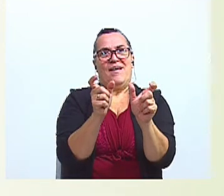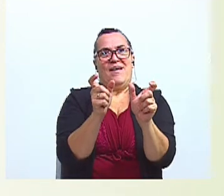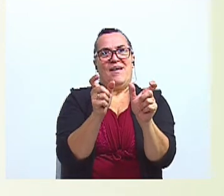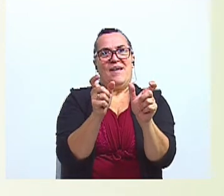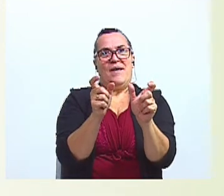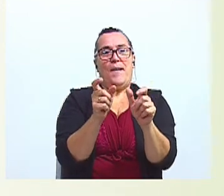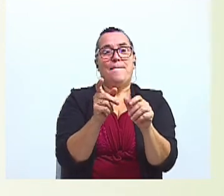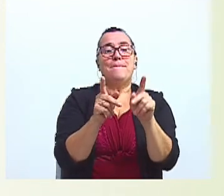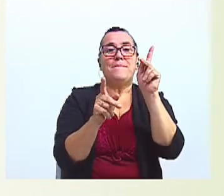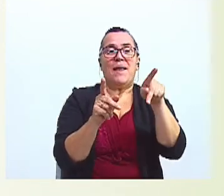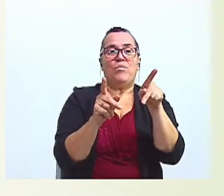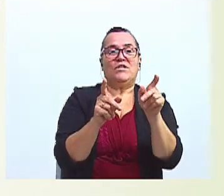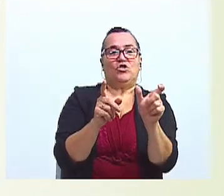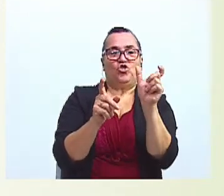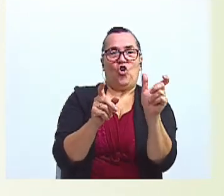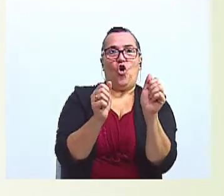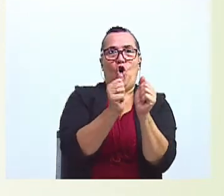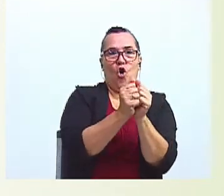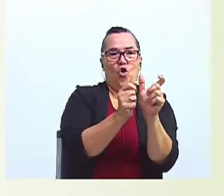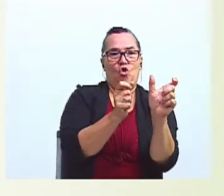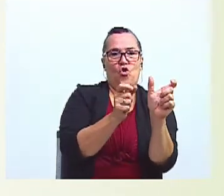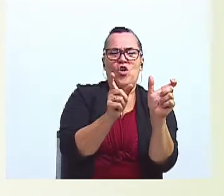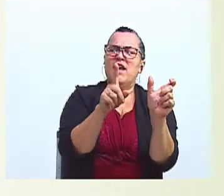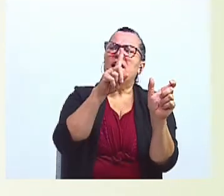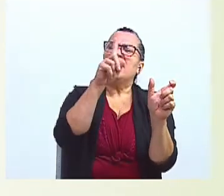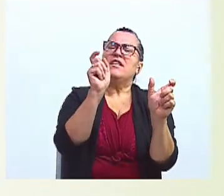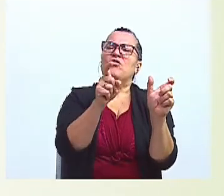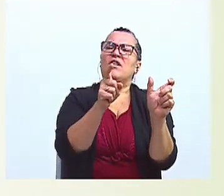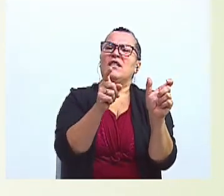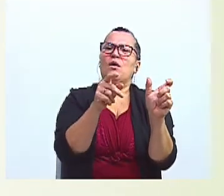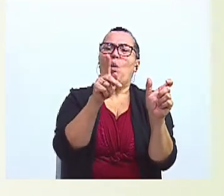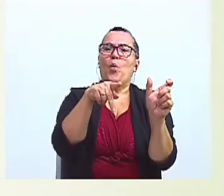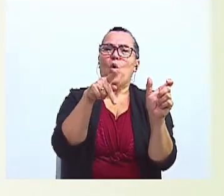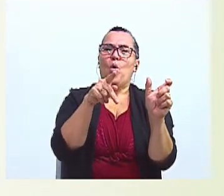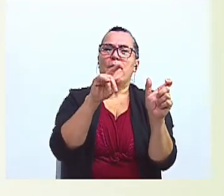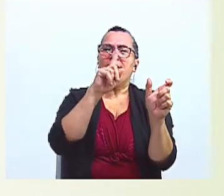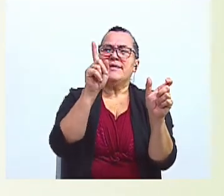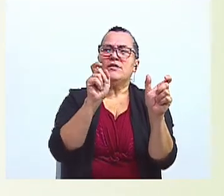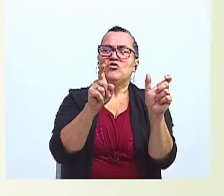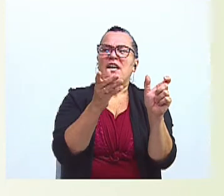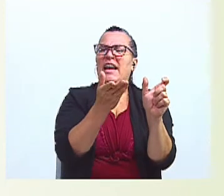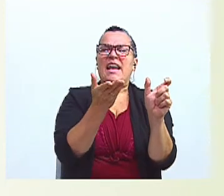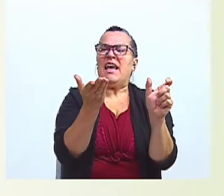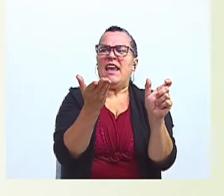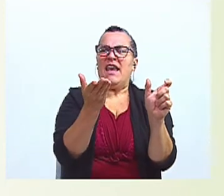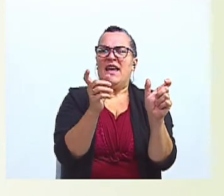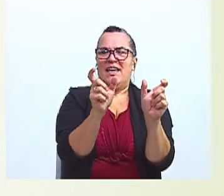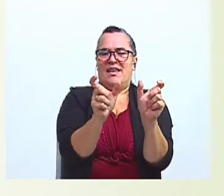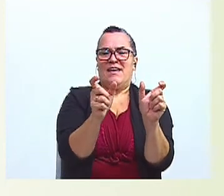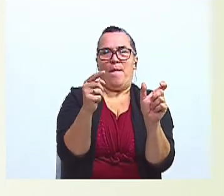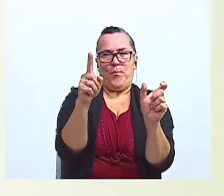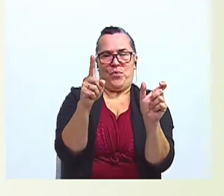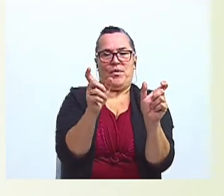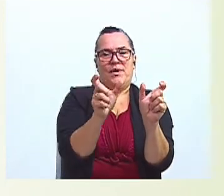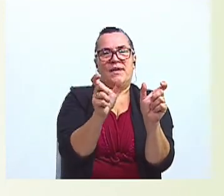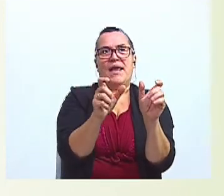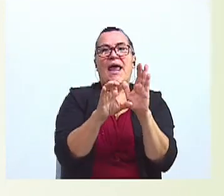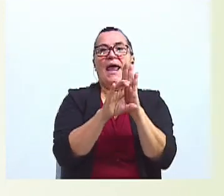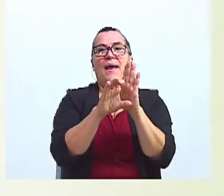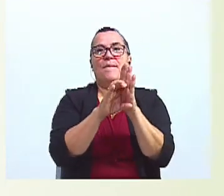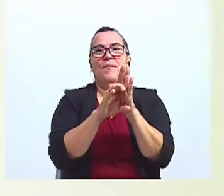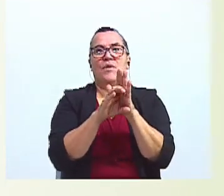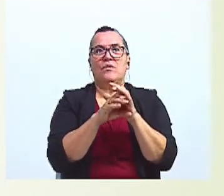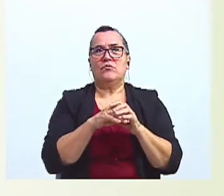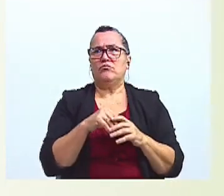con más el interrogativo o pronombre interrogativo que. Veamos los ejemplos.